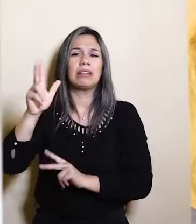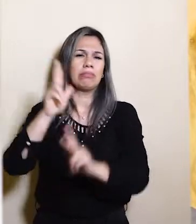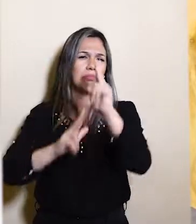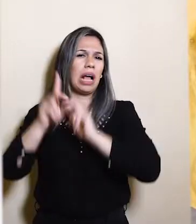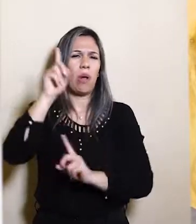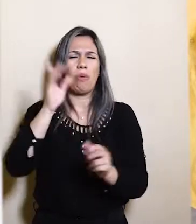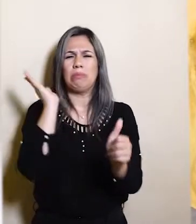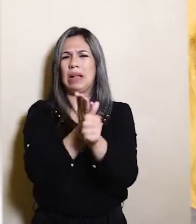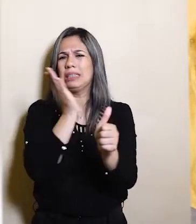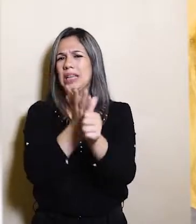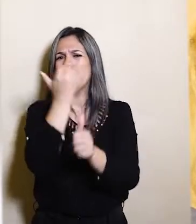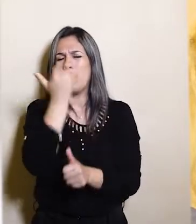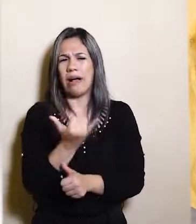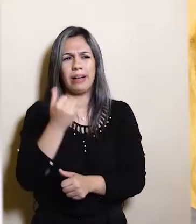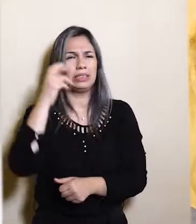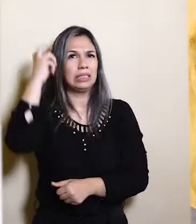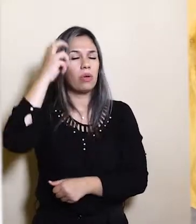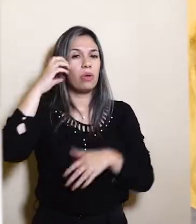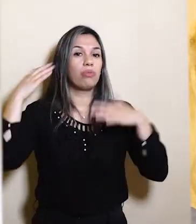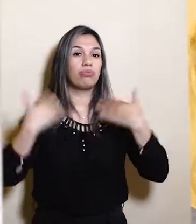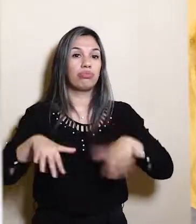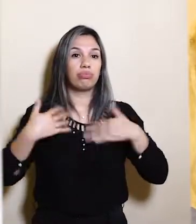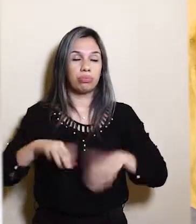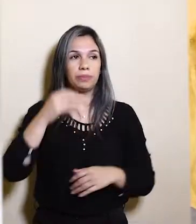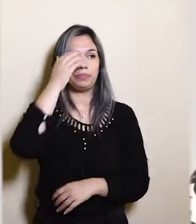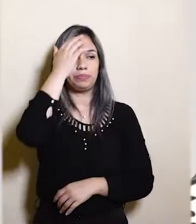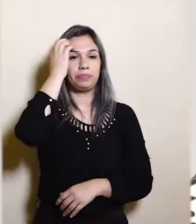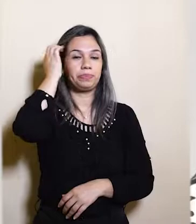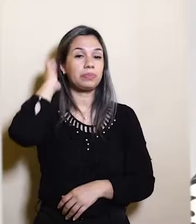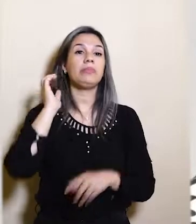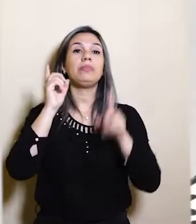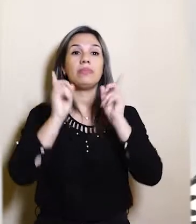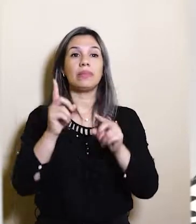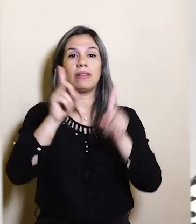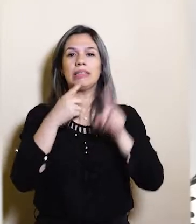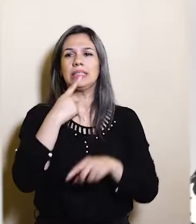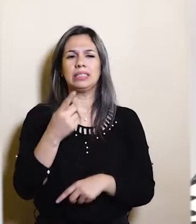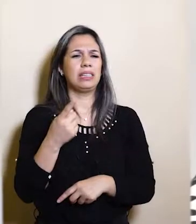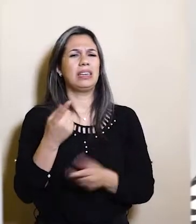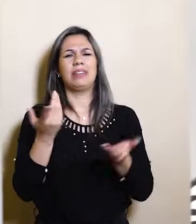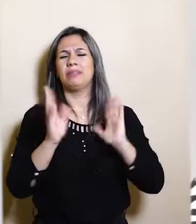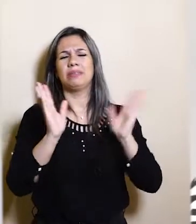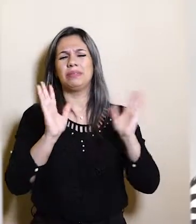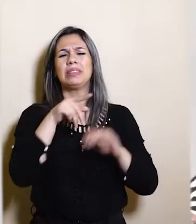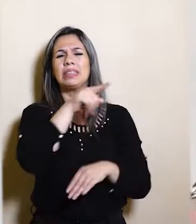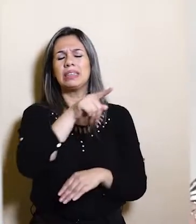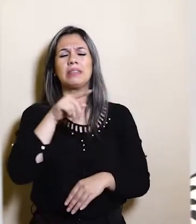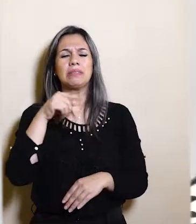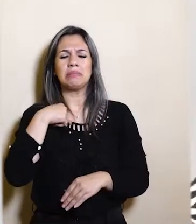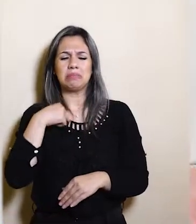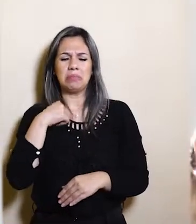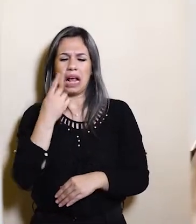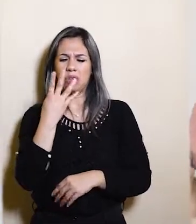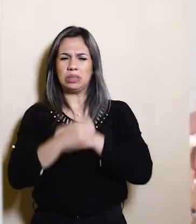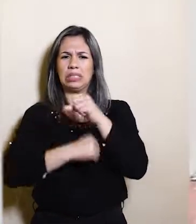cuando también conlleva un daño emocional. Y encima a veces he escuchado, por ejemplo, barbaridades como, no, ya le va a surgir, el instinto maternal está